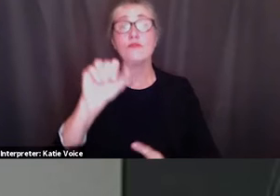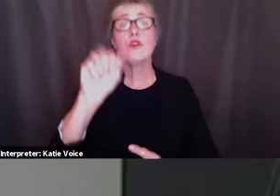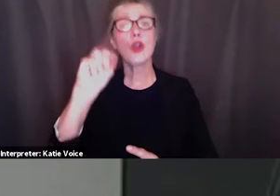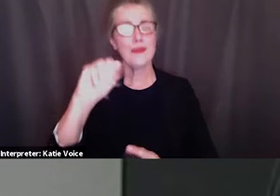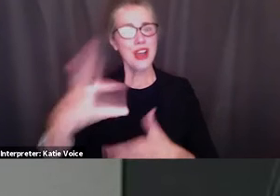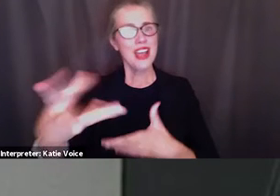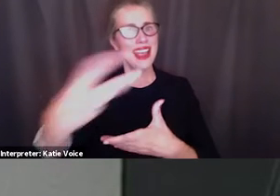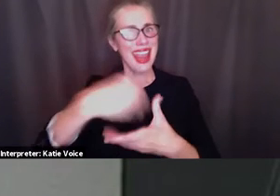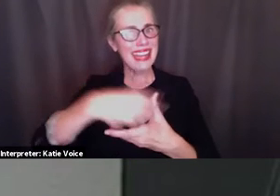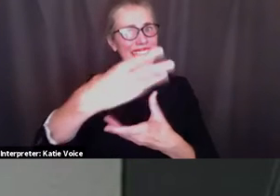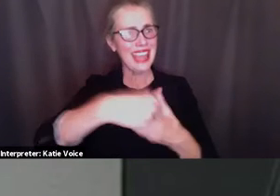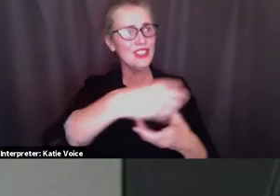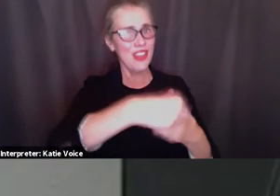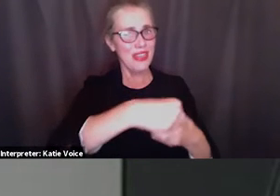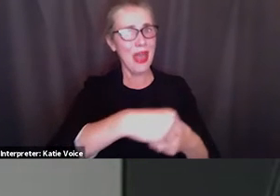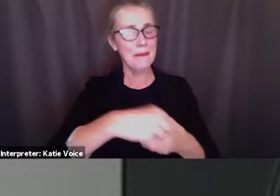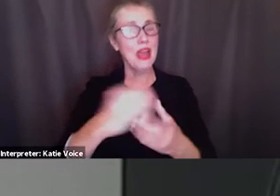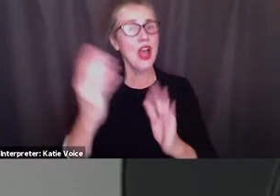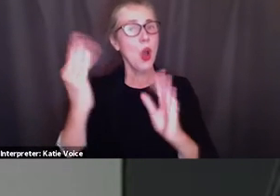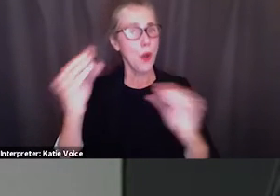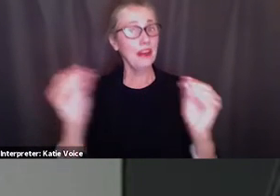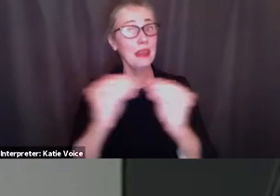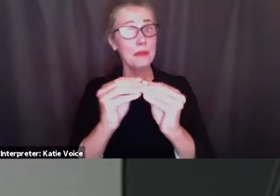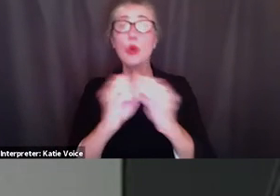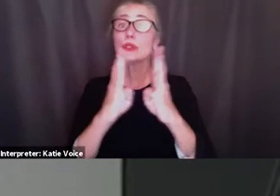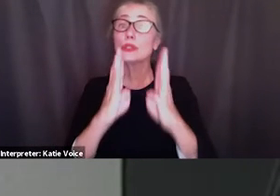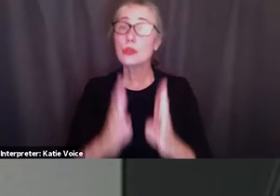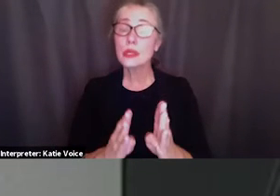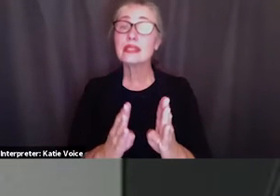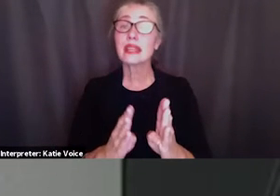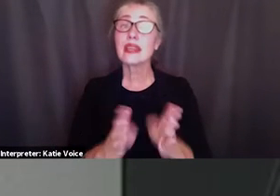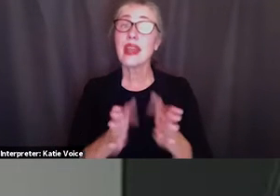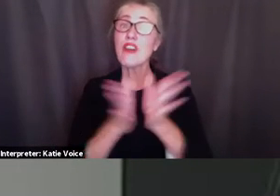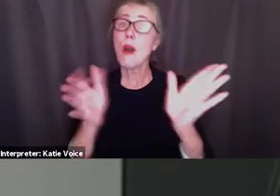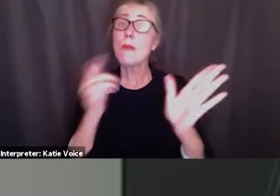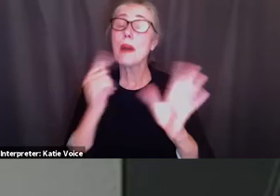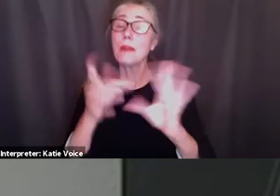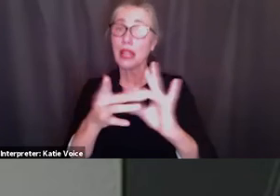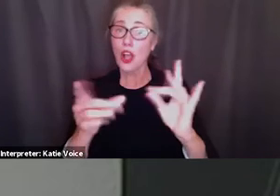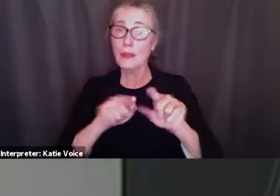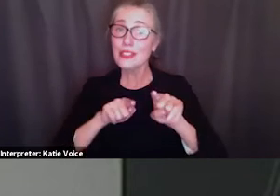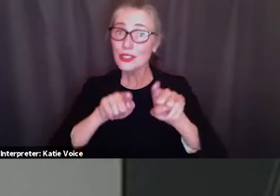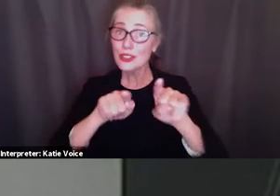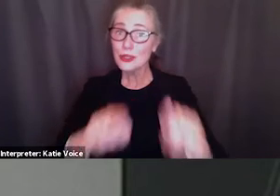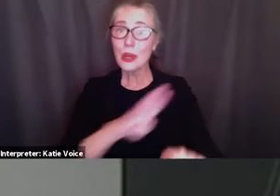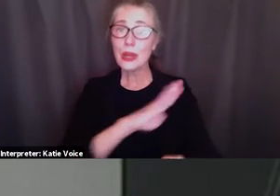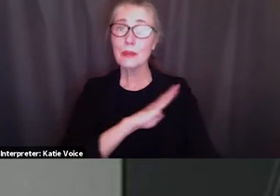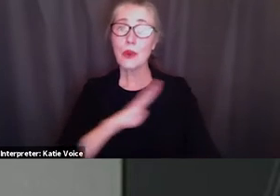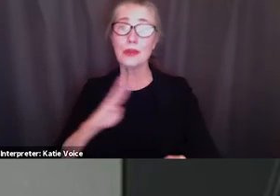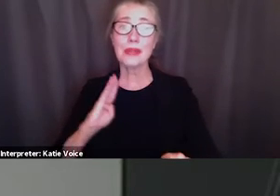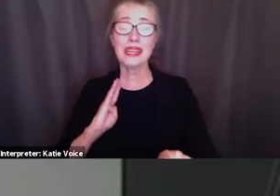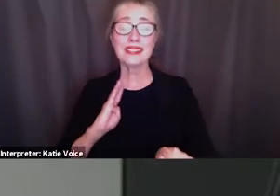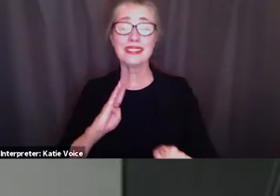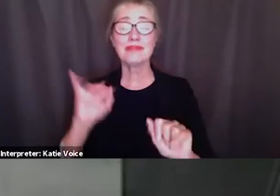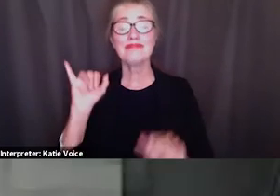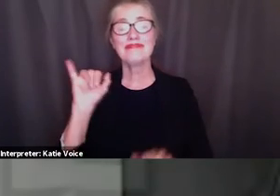resultaría de gran utilidad para que todos estén participativos y para tener más comentarios de los estudiantes en las sesiones del Consejo. Gracias.